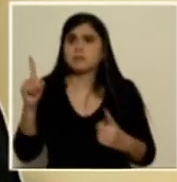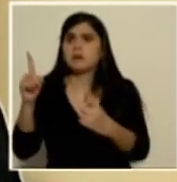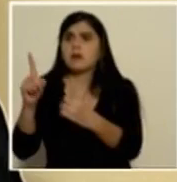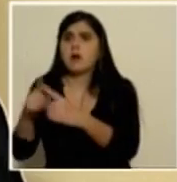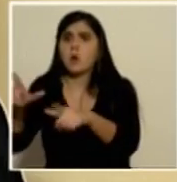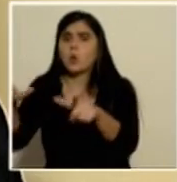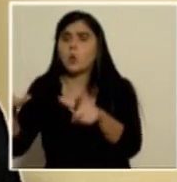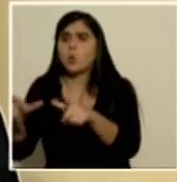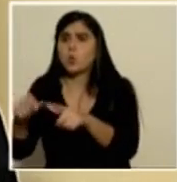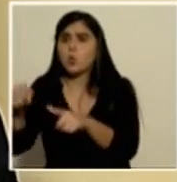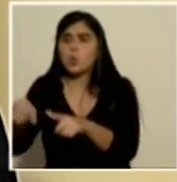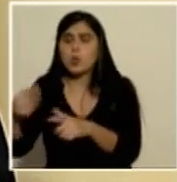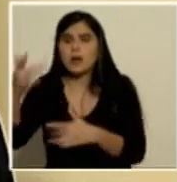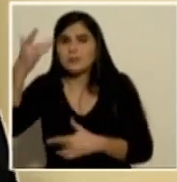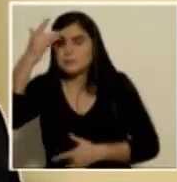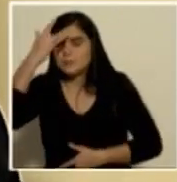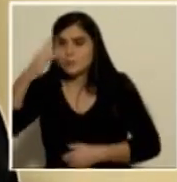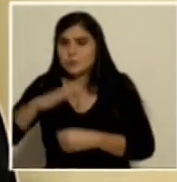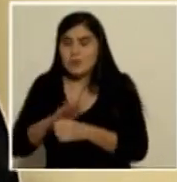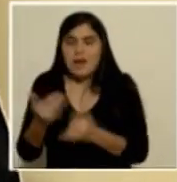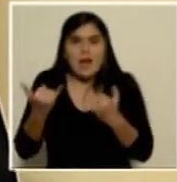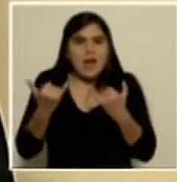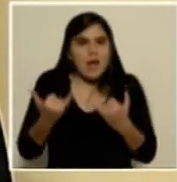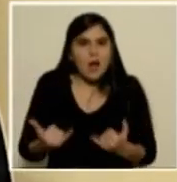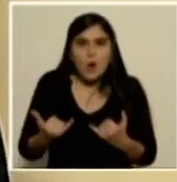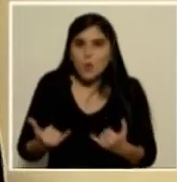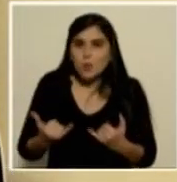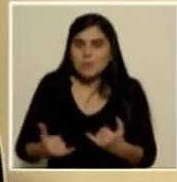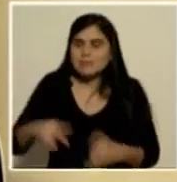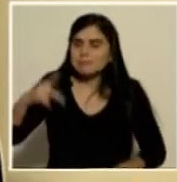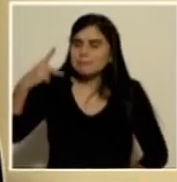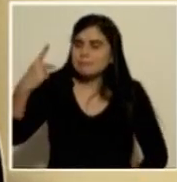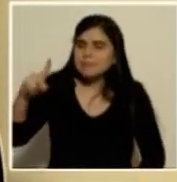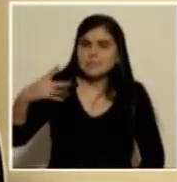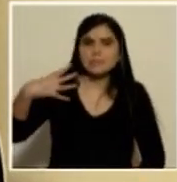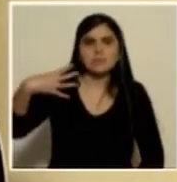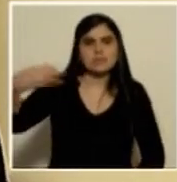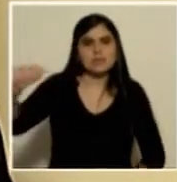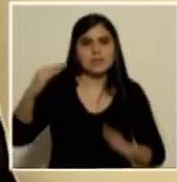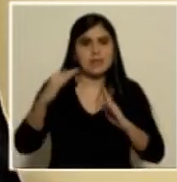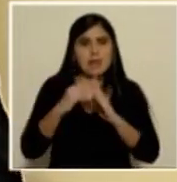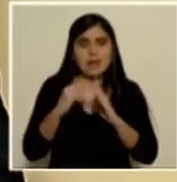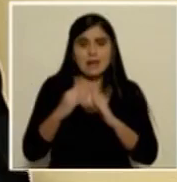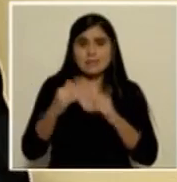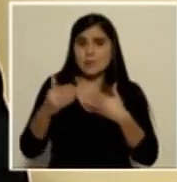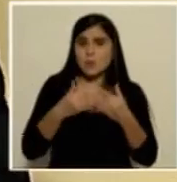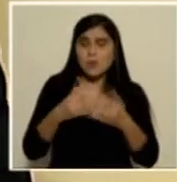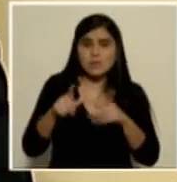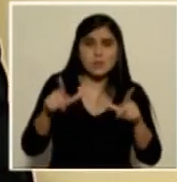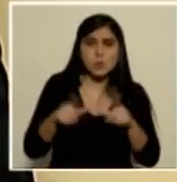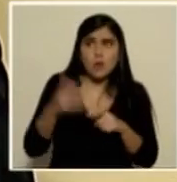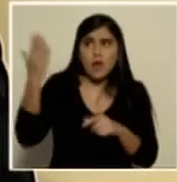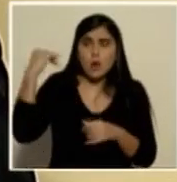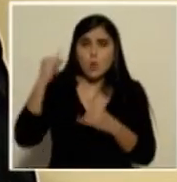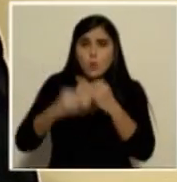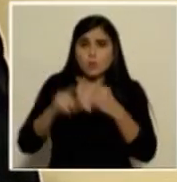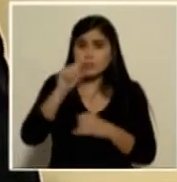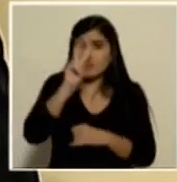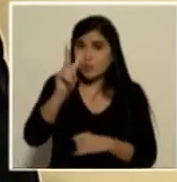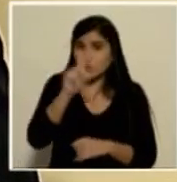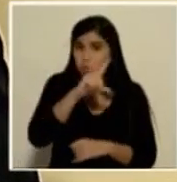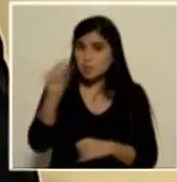hemos tenido en toda la pandemia, eso es claro, y se ha venido, como indicaba, 50% de los casos en las últimas 2 semanas se han